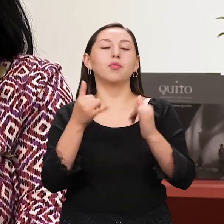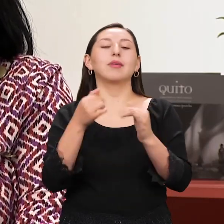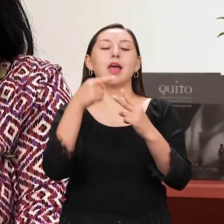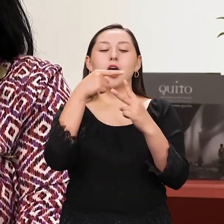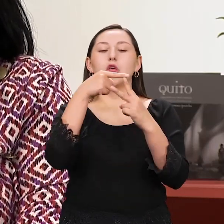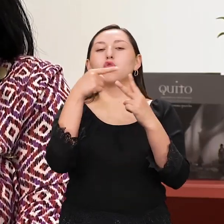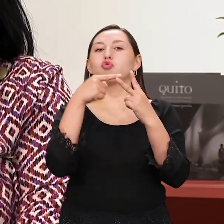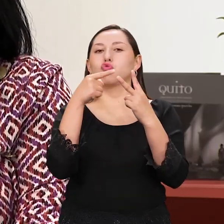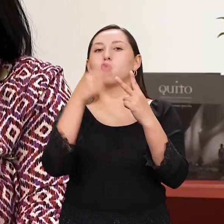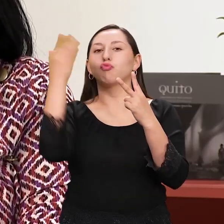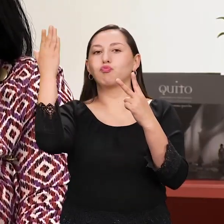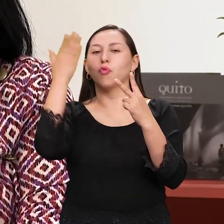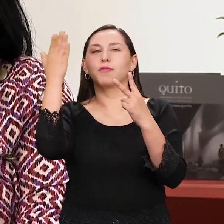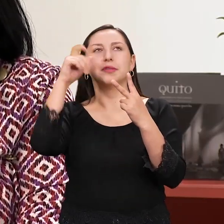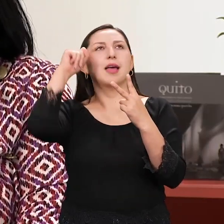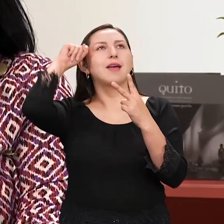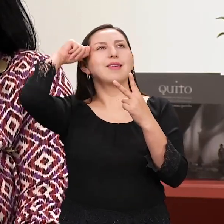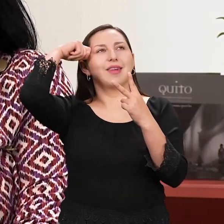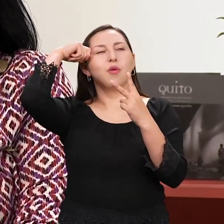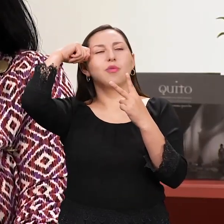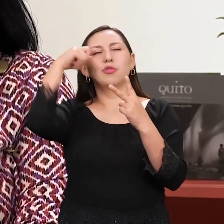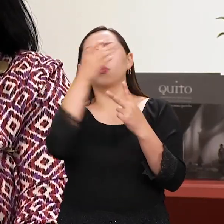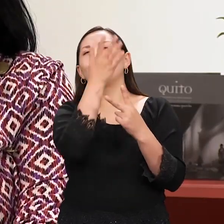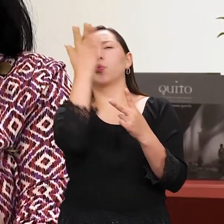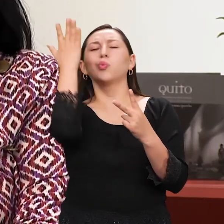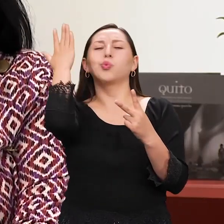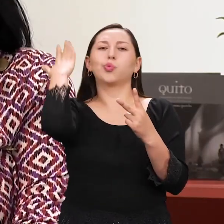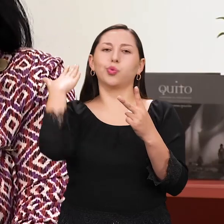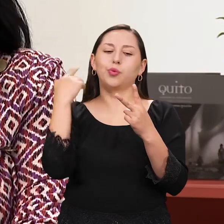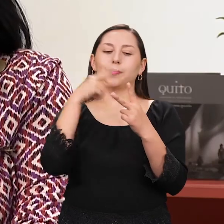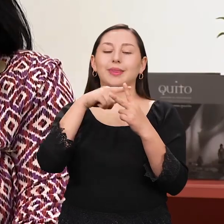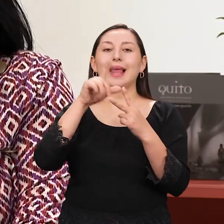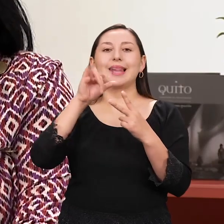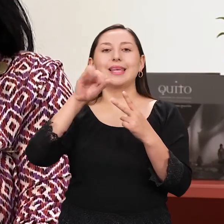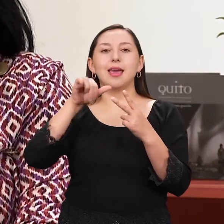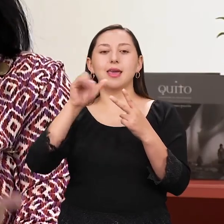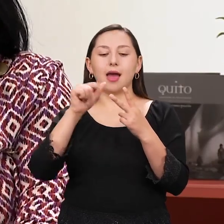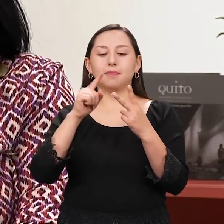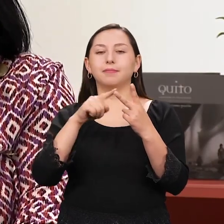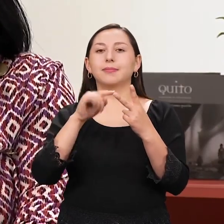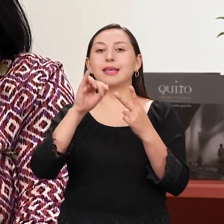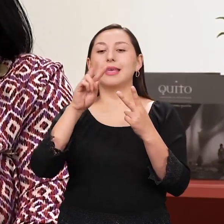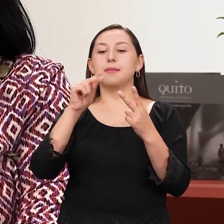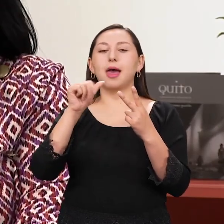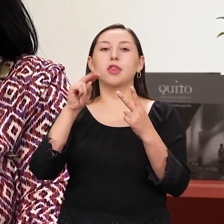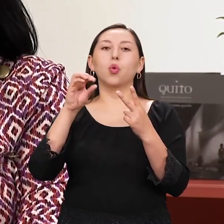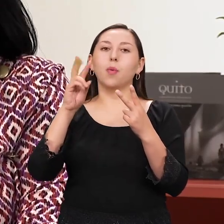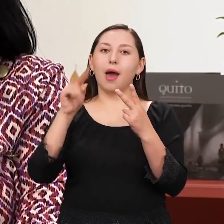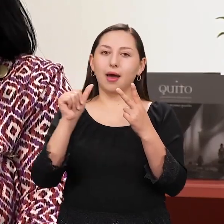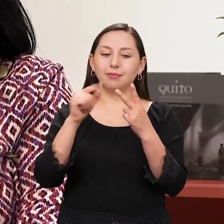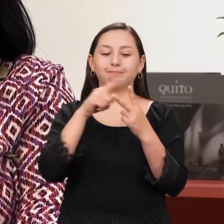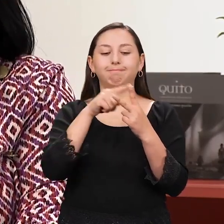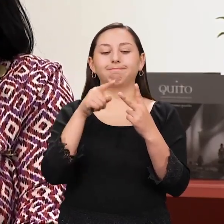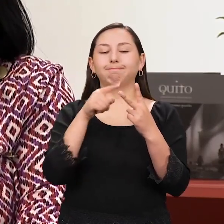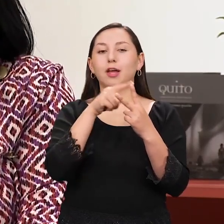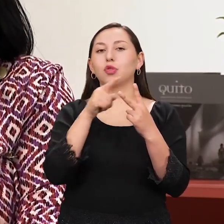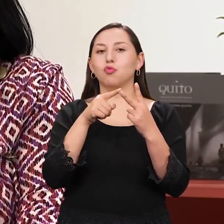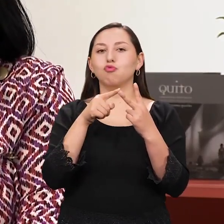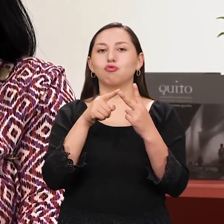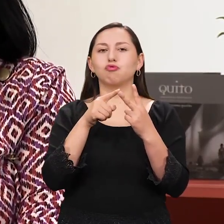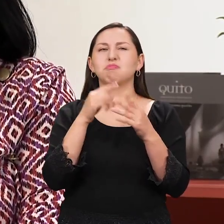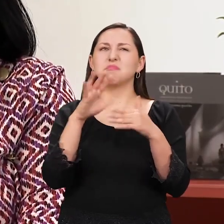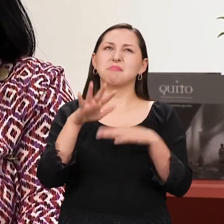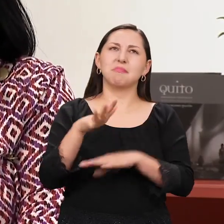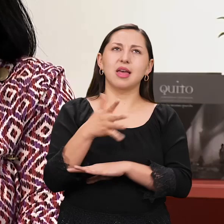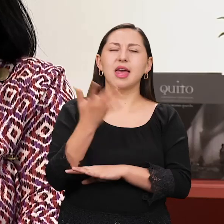que en su momento fueron muy importantes, que la una es Ligia Guerra, la otra es la profesora Ivanova Nieto, que por allá cuando